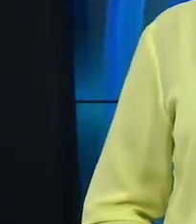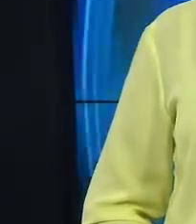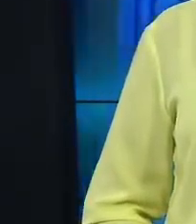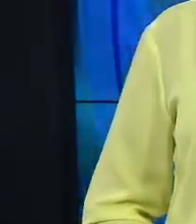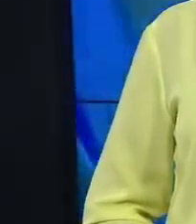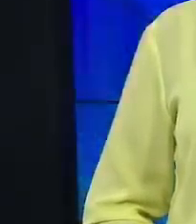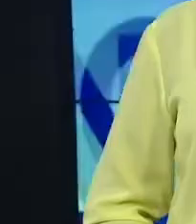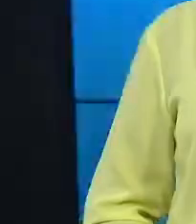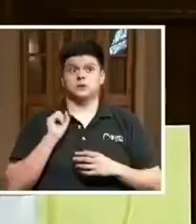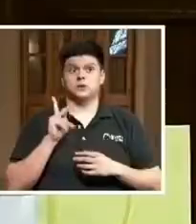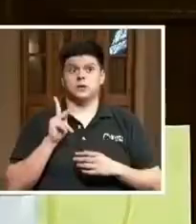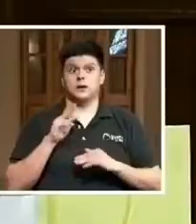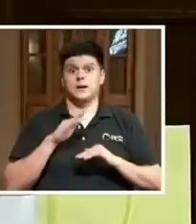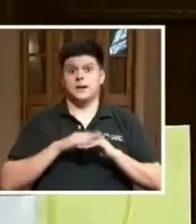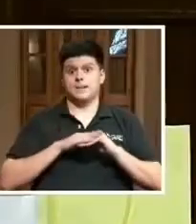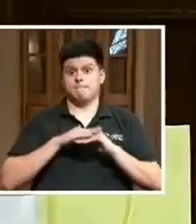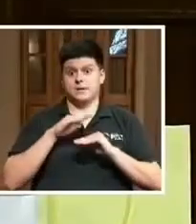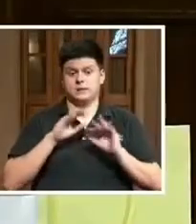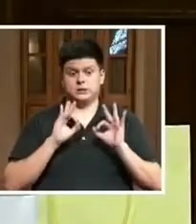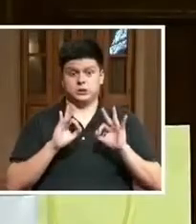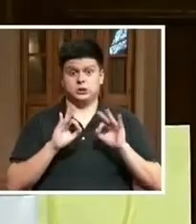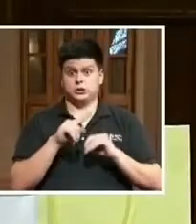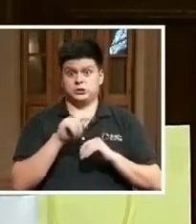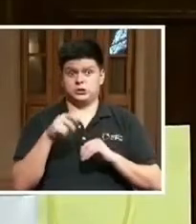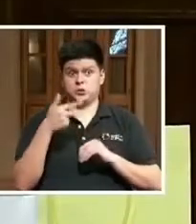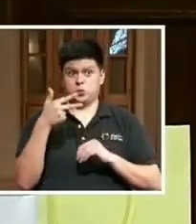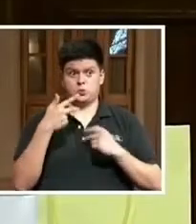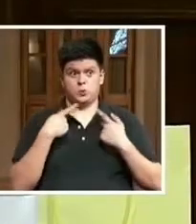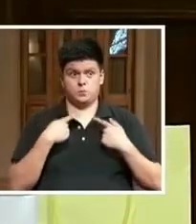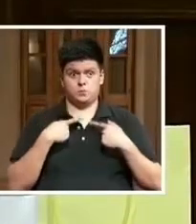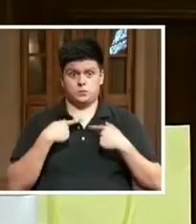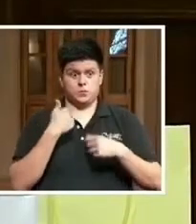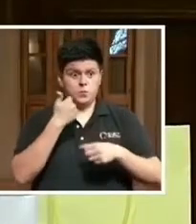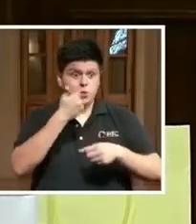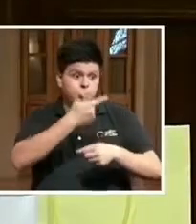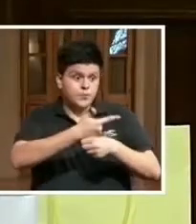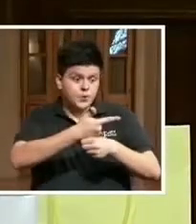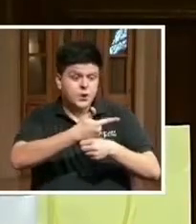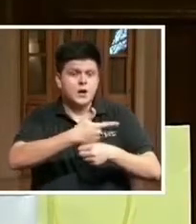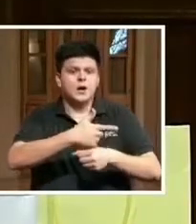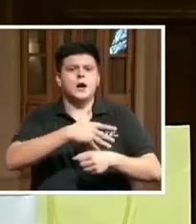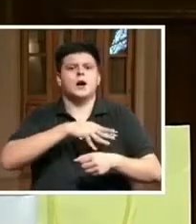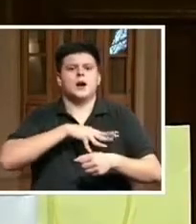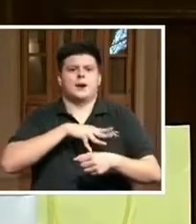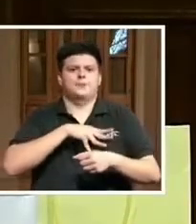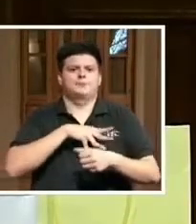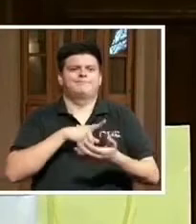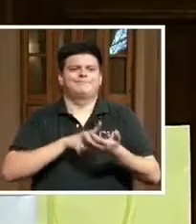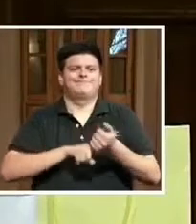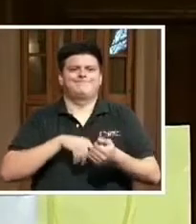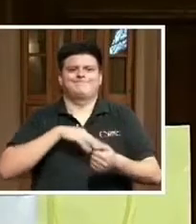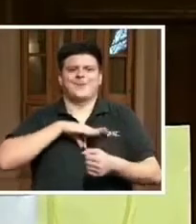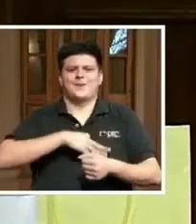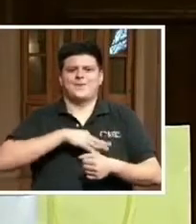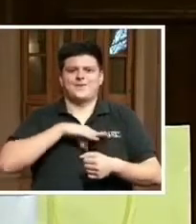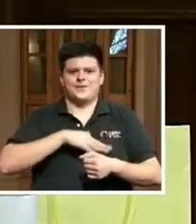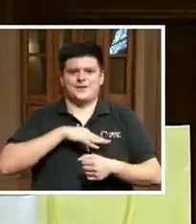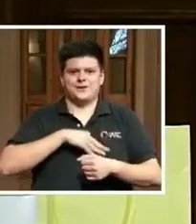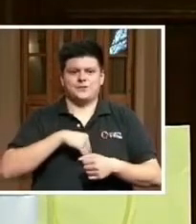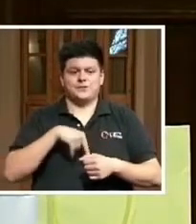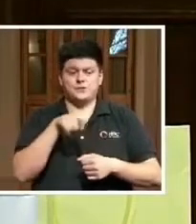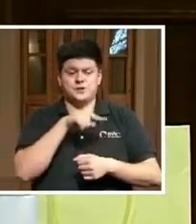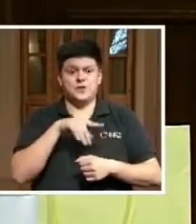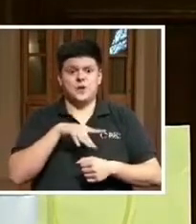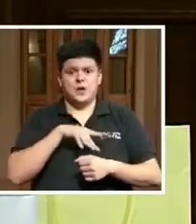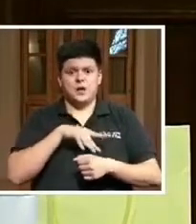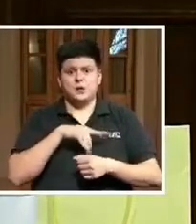reportó. Son 108 pacientes en los que se ha detectado la infección activa y que tienen cuando menos